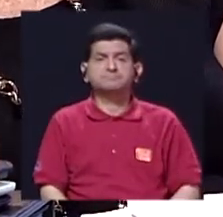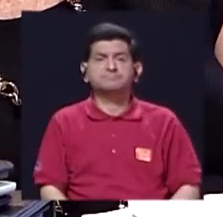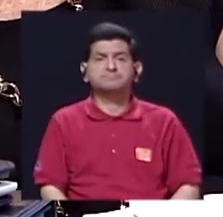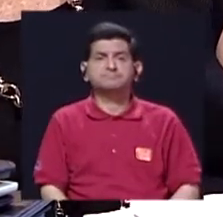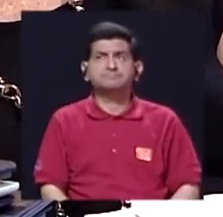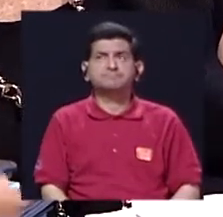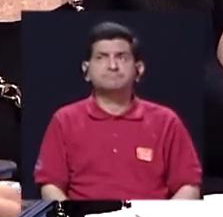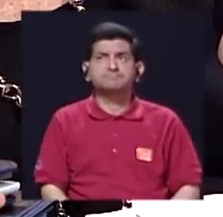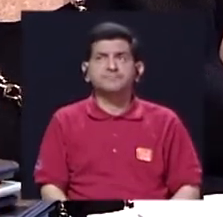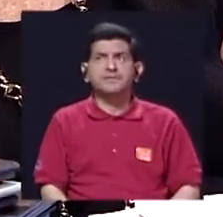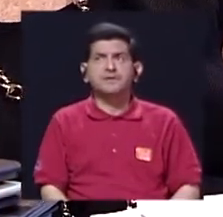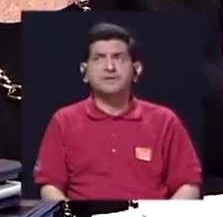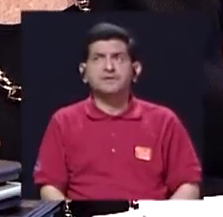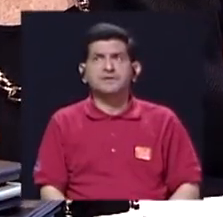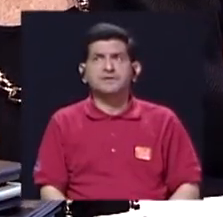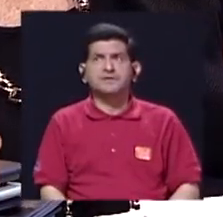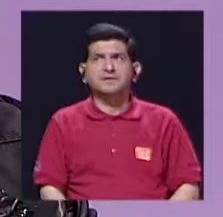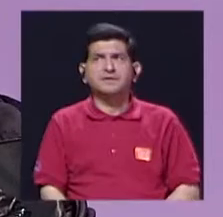bueno, estoy